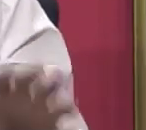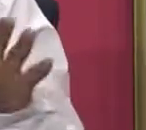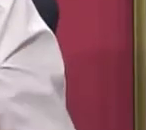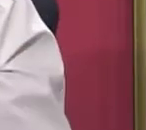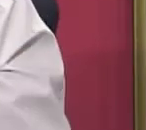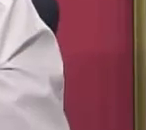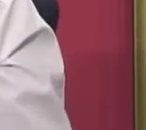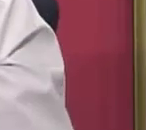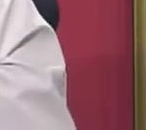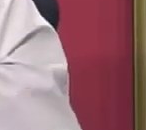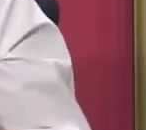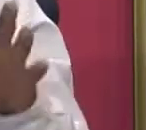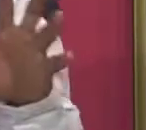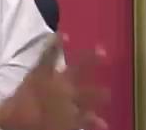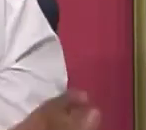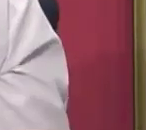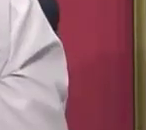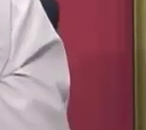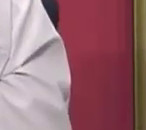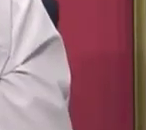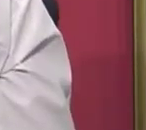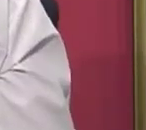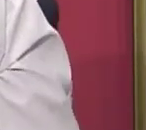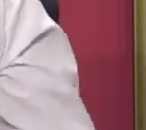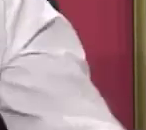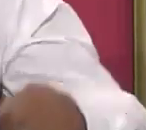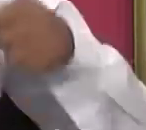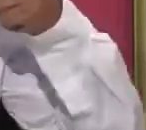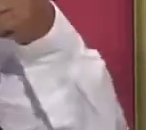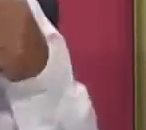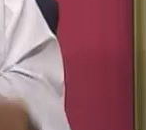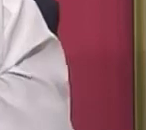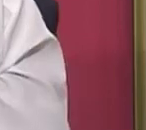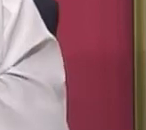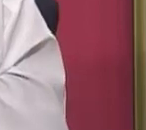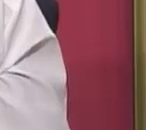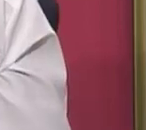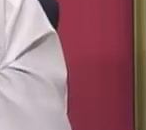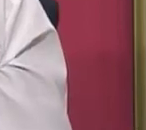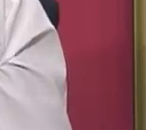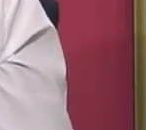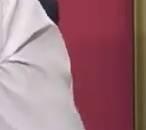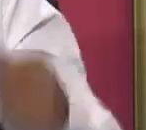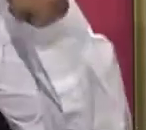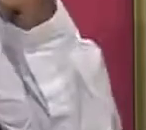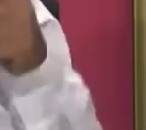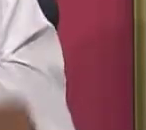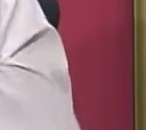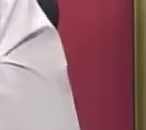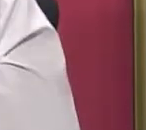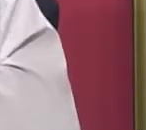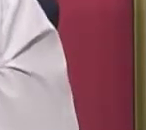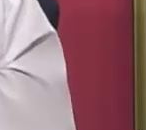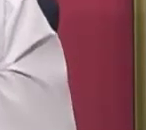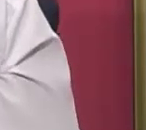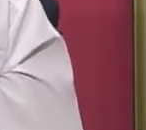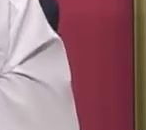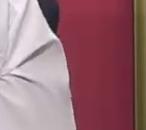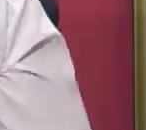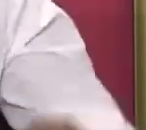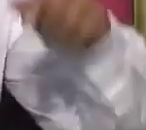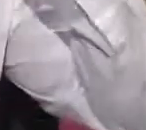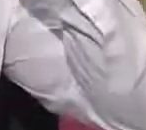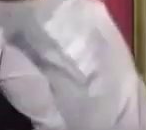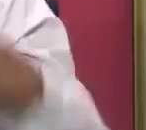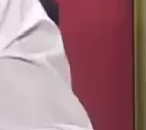avergonzado. La Biblia dice que Pedro y Juan fueron azotados, castigados y les